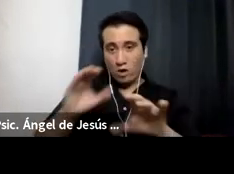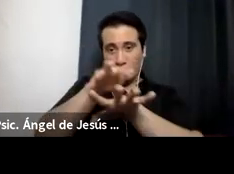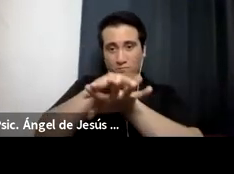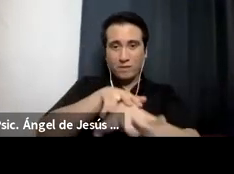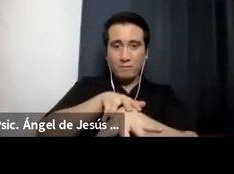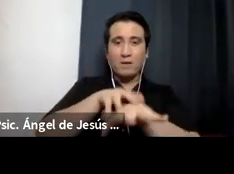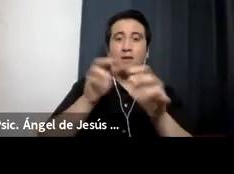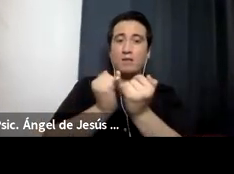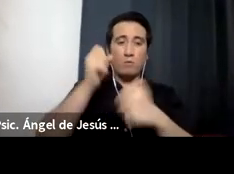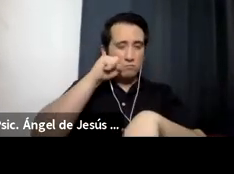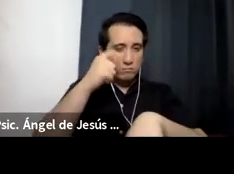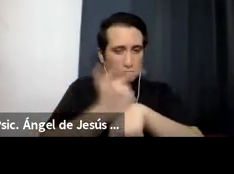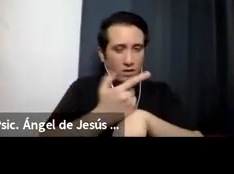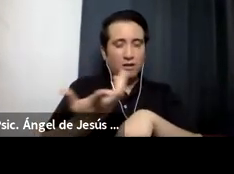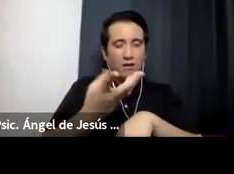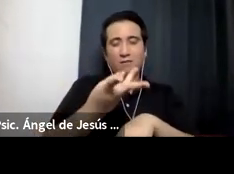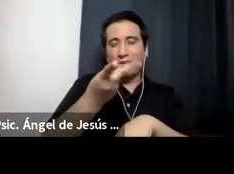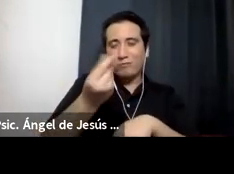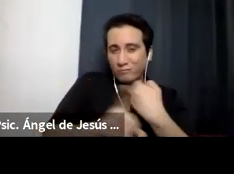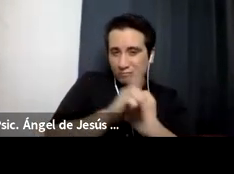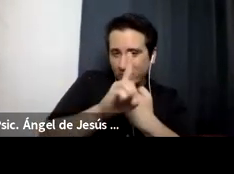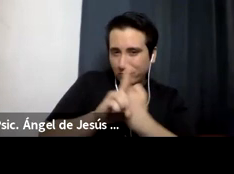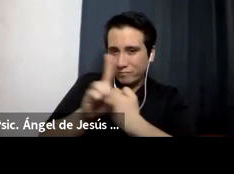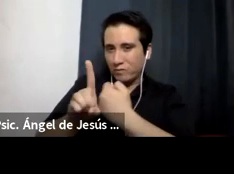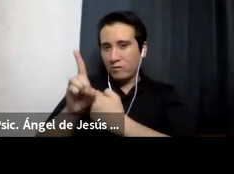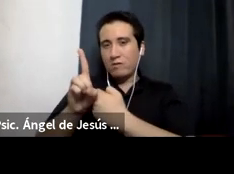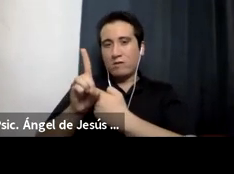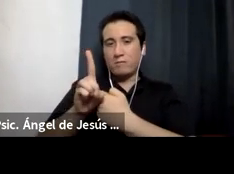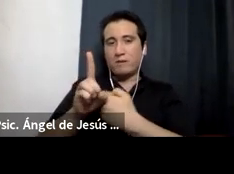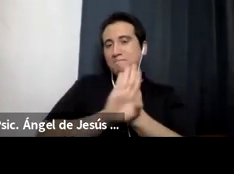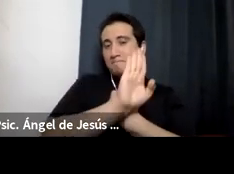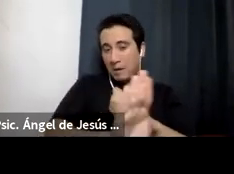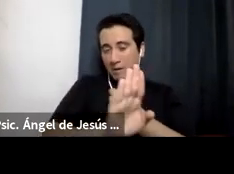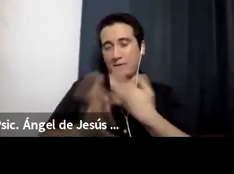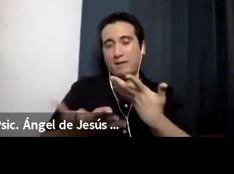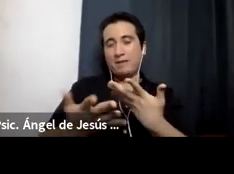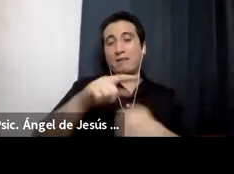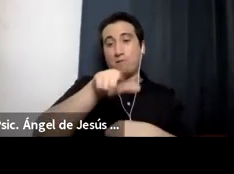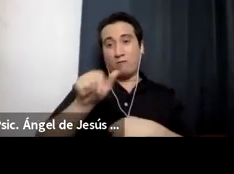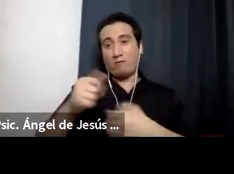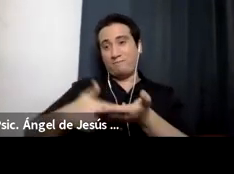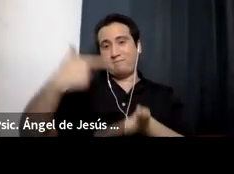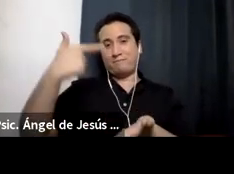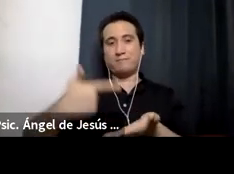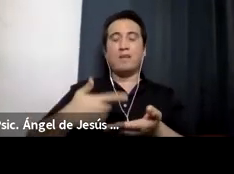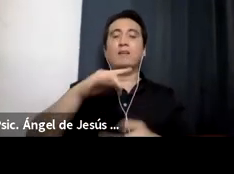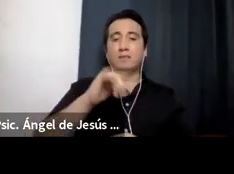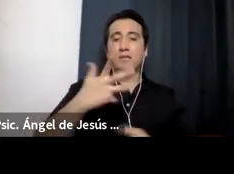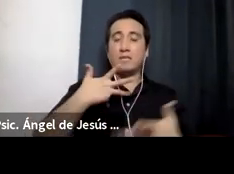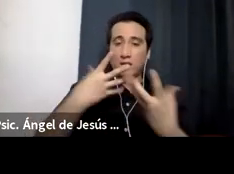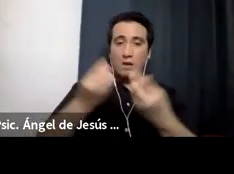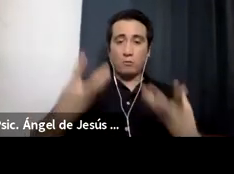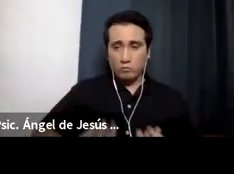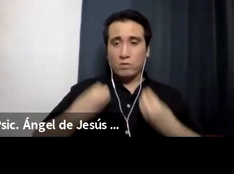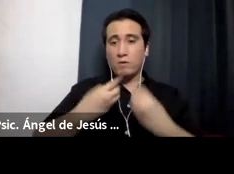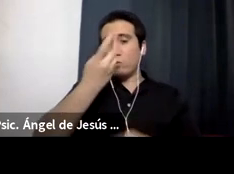detección oportuna de factores de riesgo, pues con la finalidad de prevenir las complicaciones. Así que si vivimos con